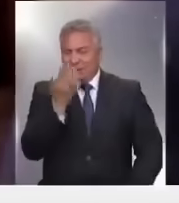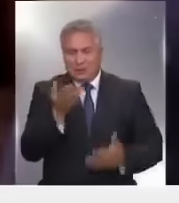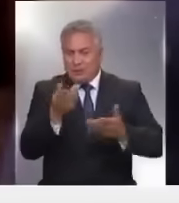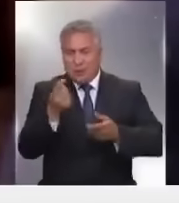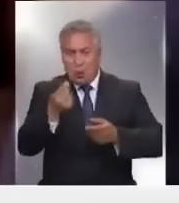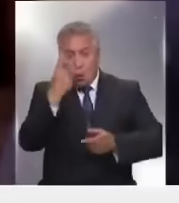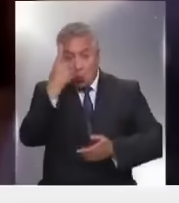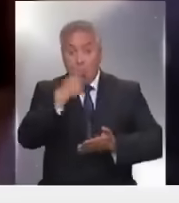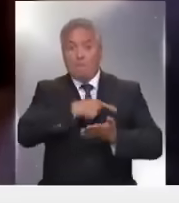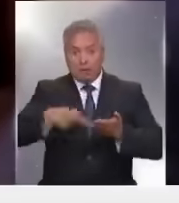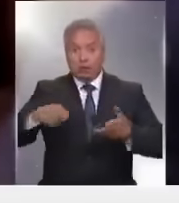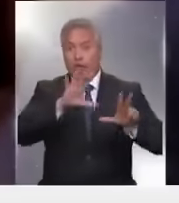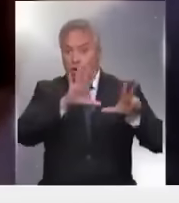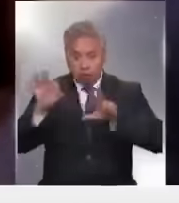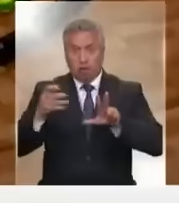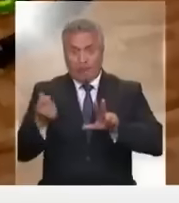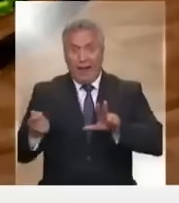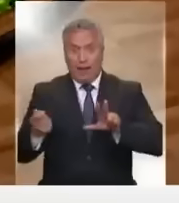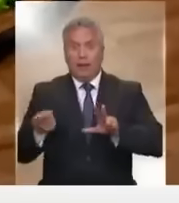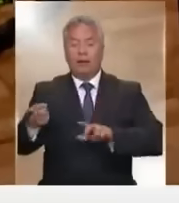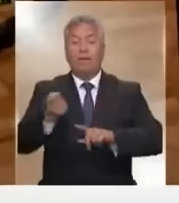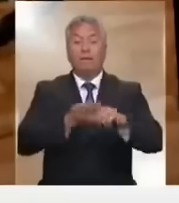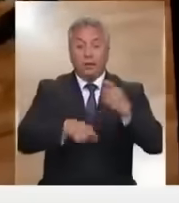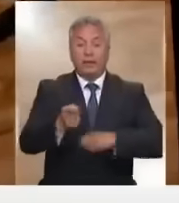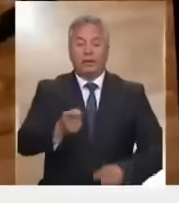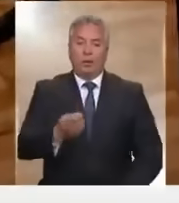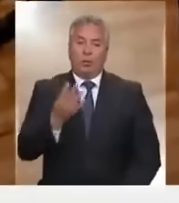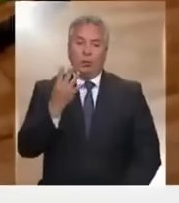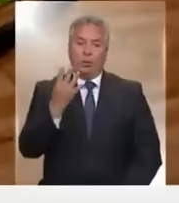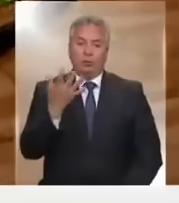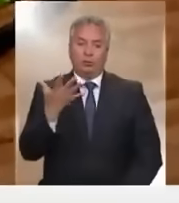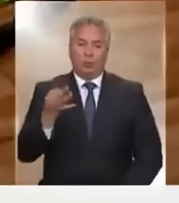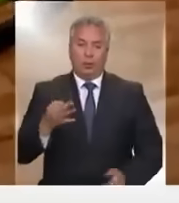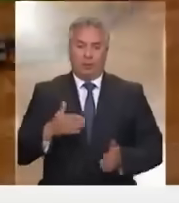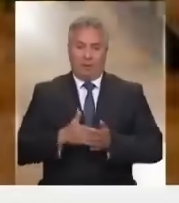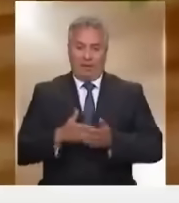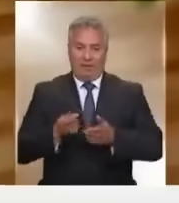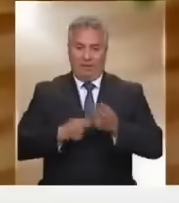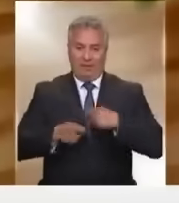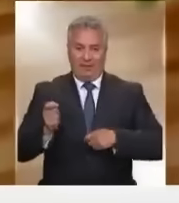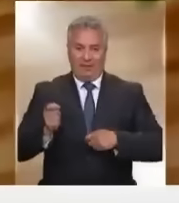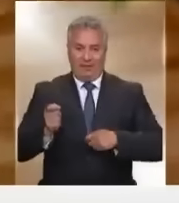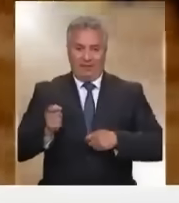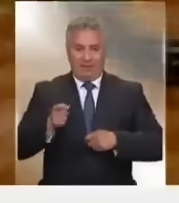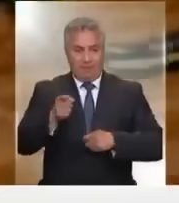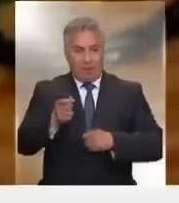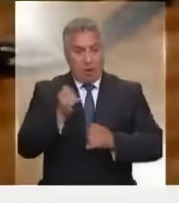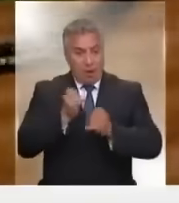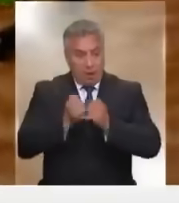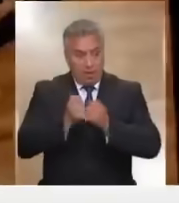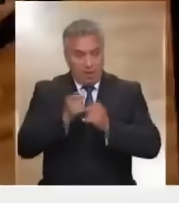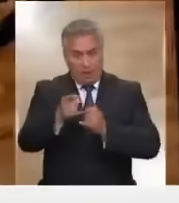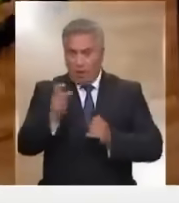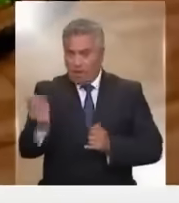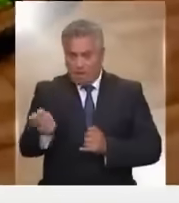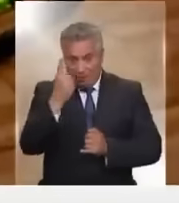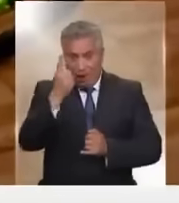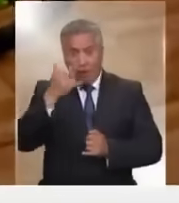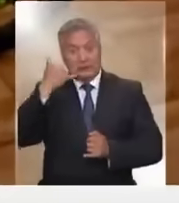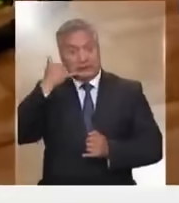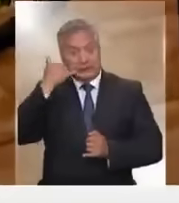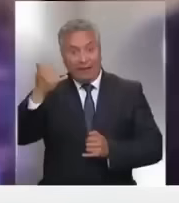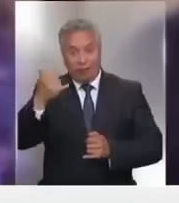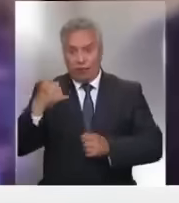estaban vendiendo? 450.000 pesos. Uno de los amigos se consiguió primero el teléfono. Le escribe a mi